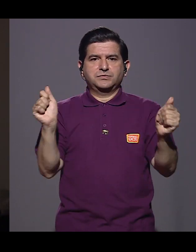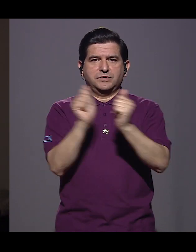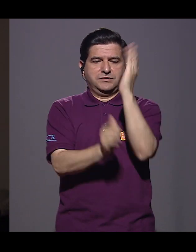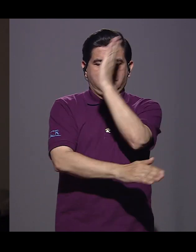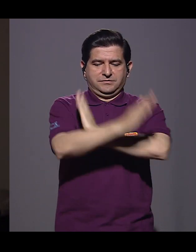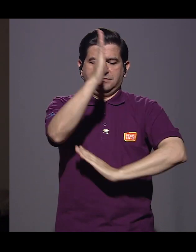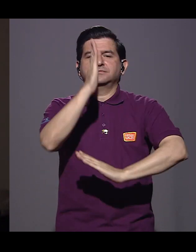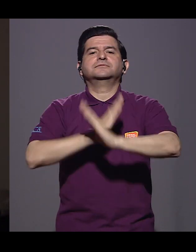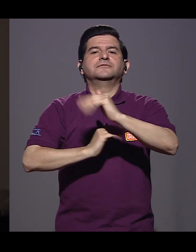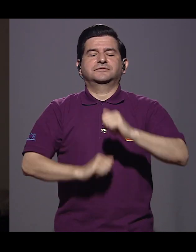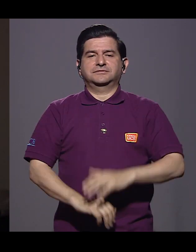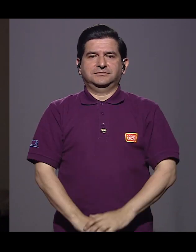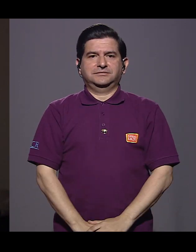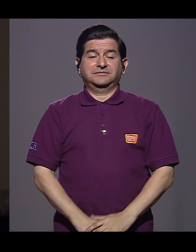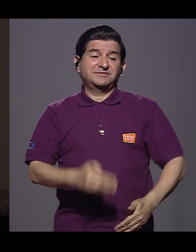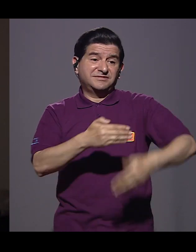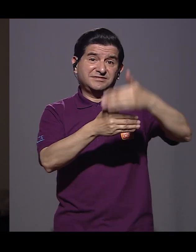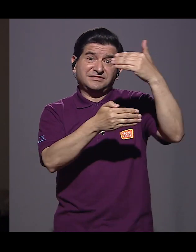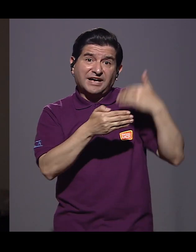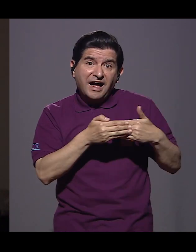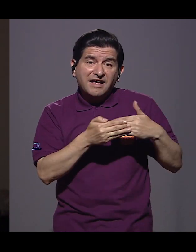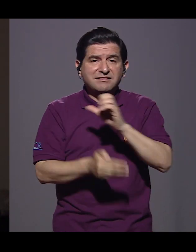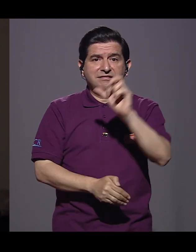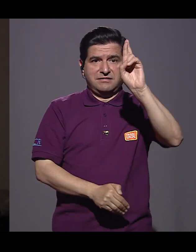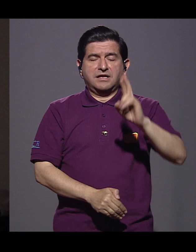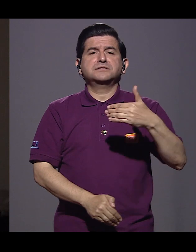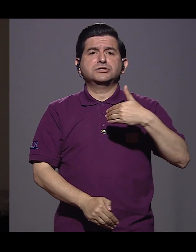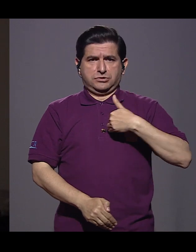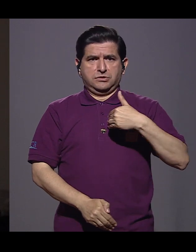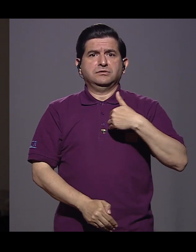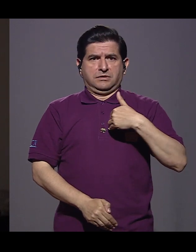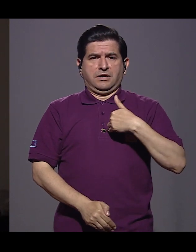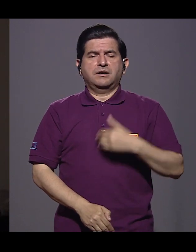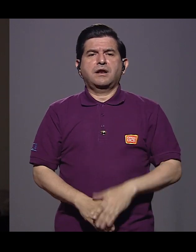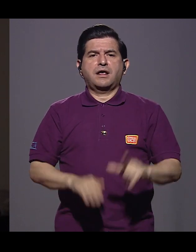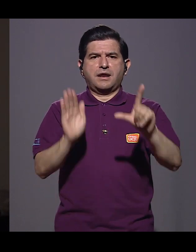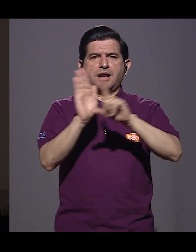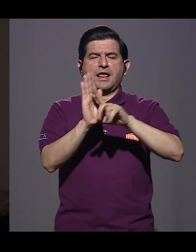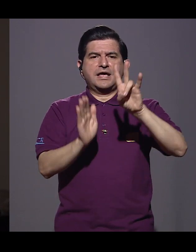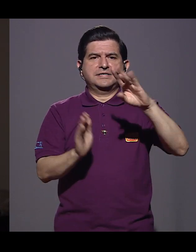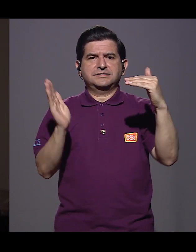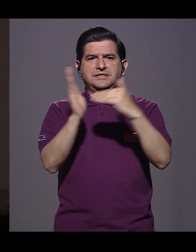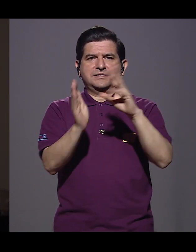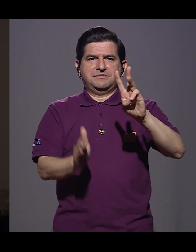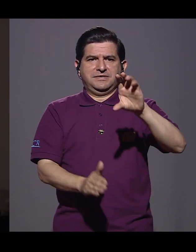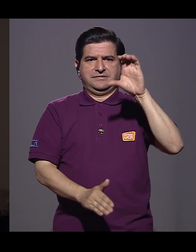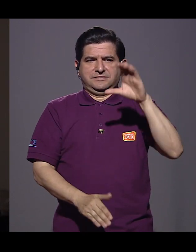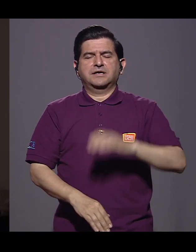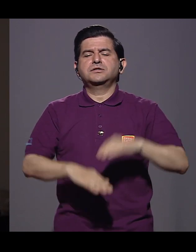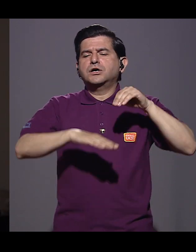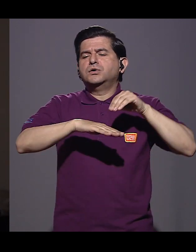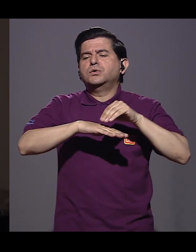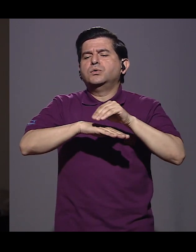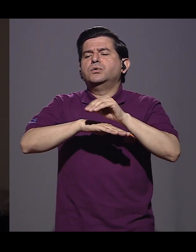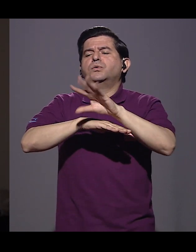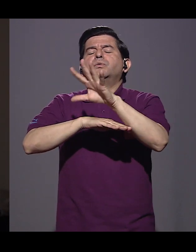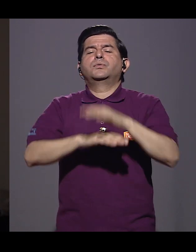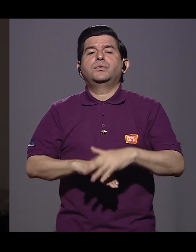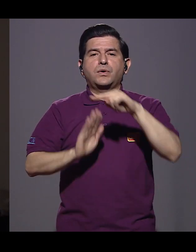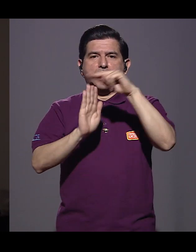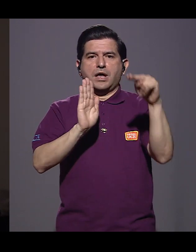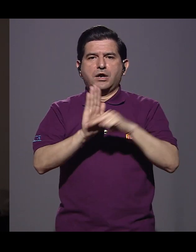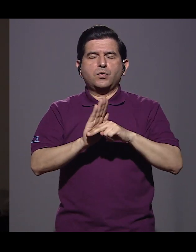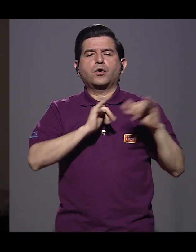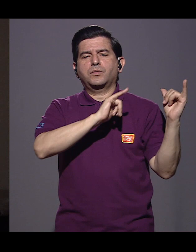de las personas con discapacidad y antes en Costa Rica contábamos con la 7600 inspirada